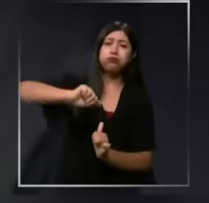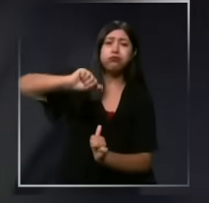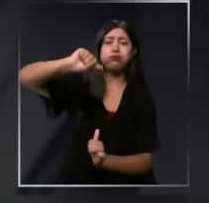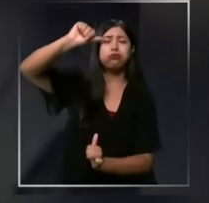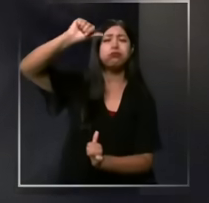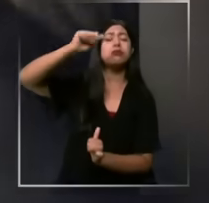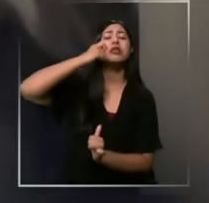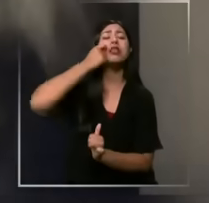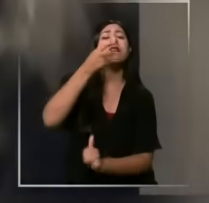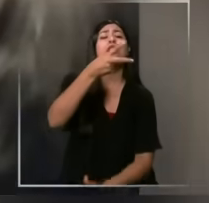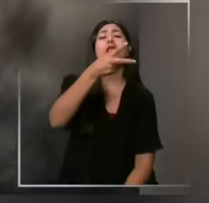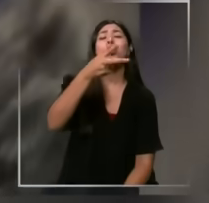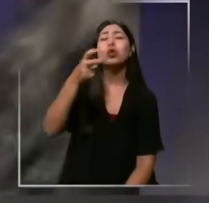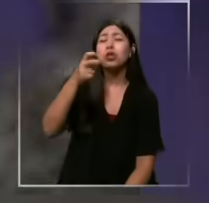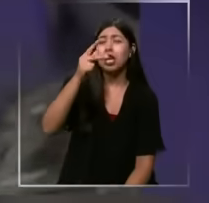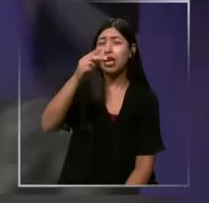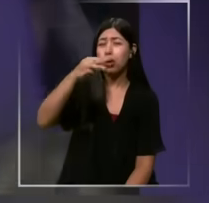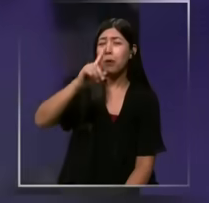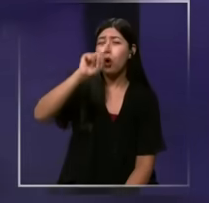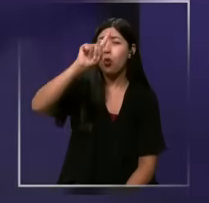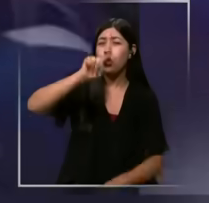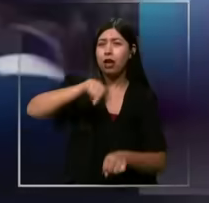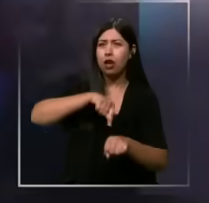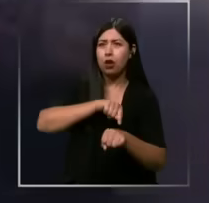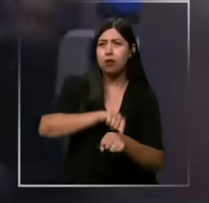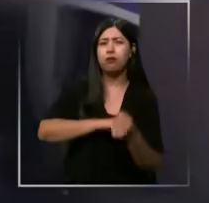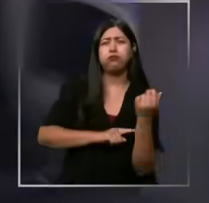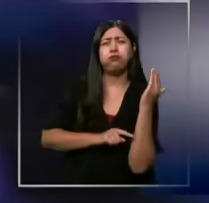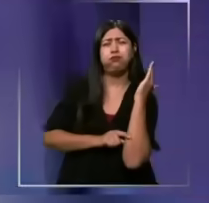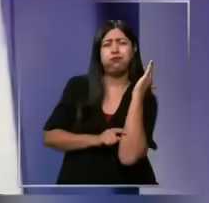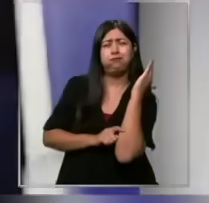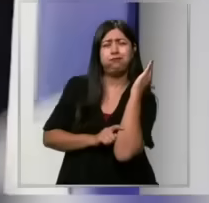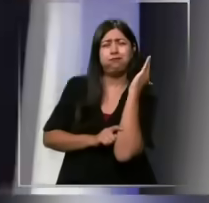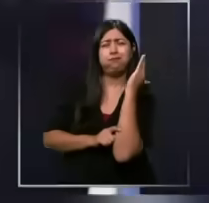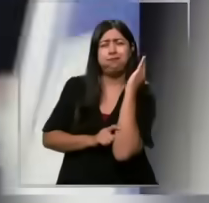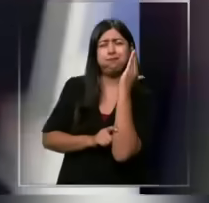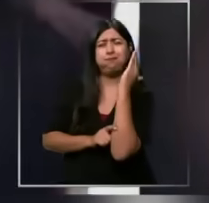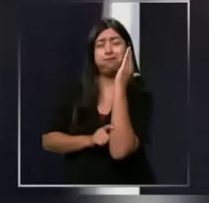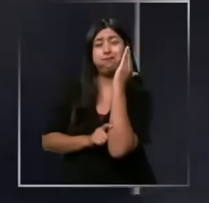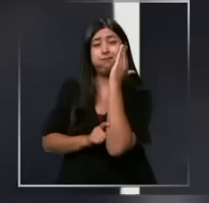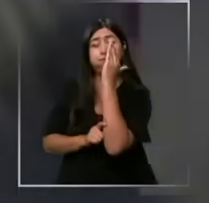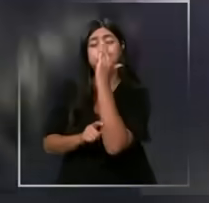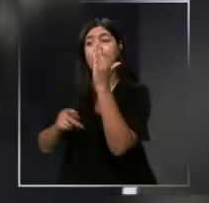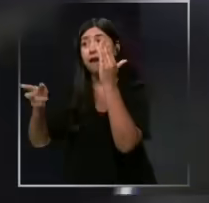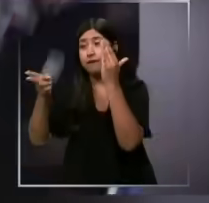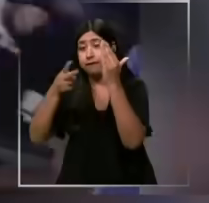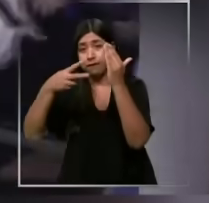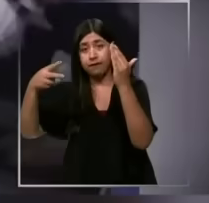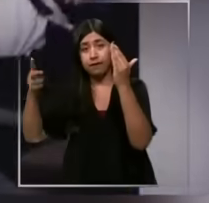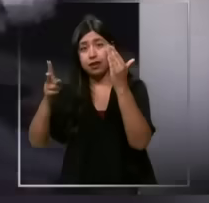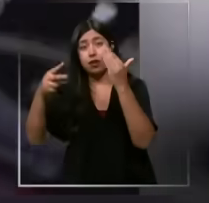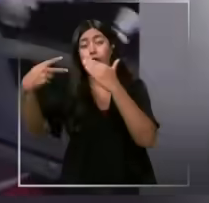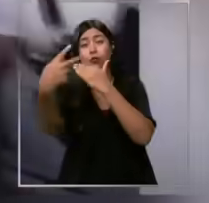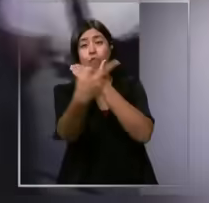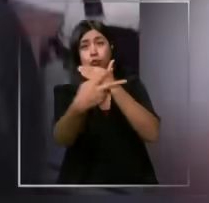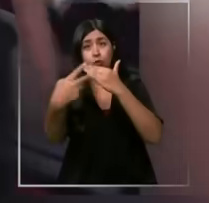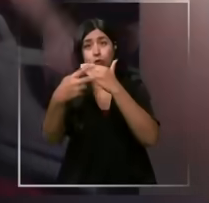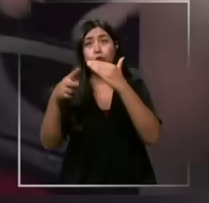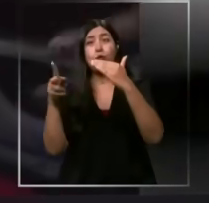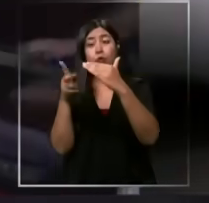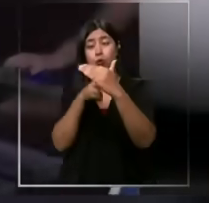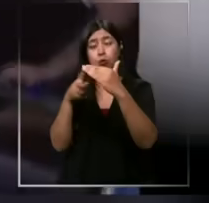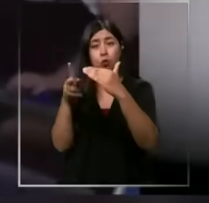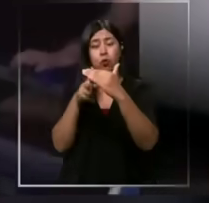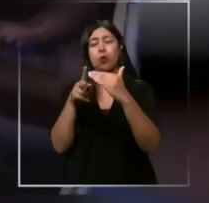de 200 hasta 200 kilómetros por hora. Entonces, cualquier cambio en la dirección del viento se nota, porque el